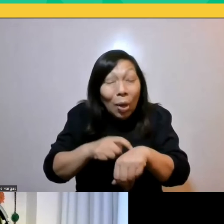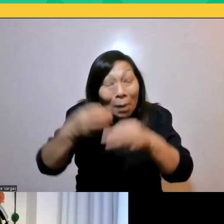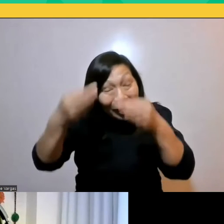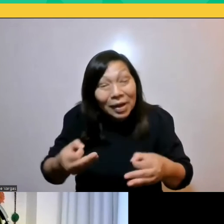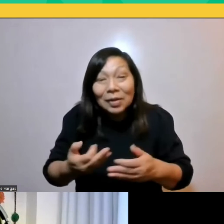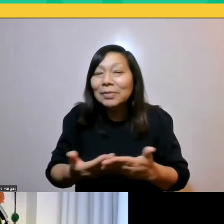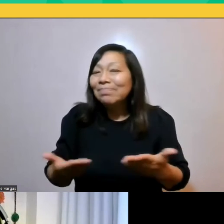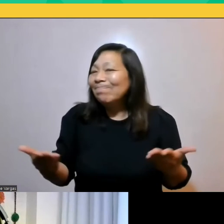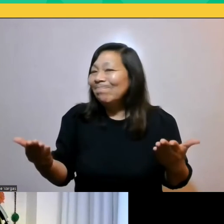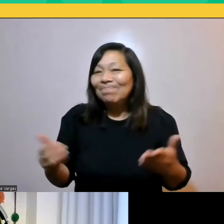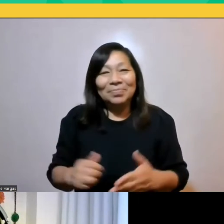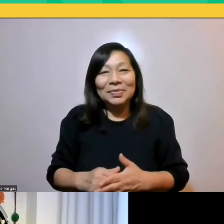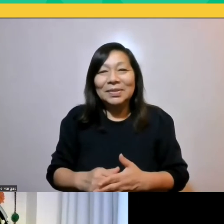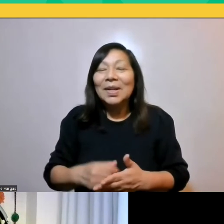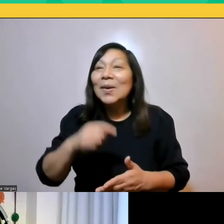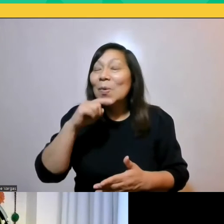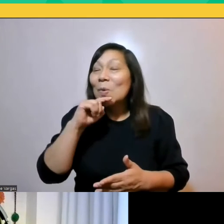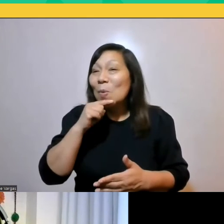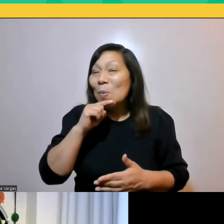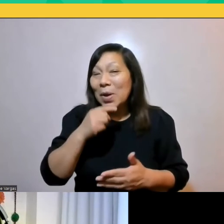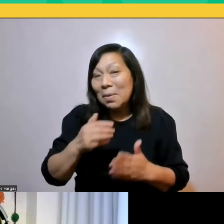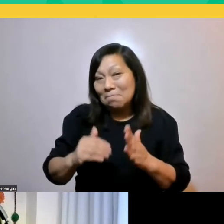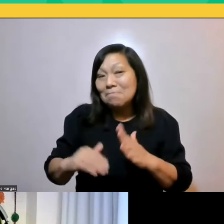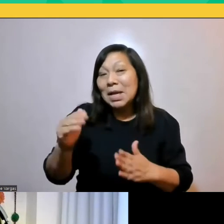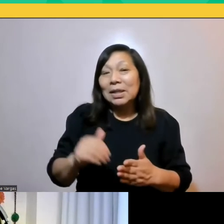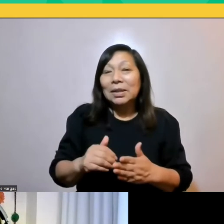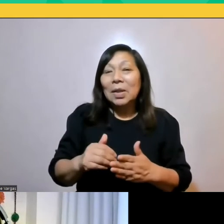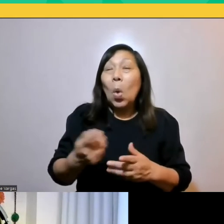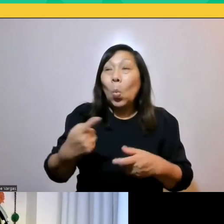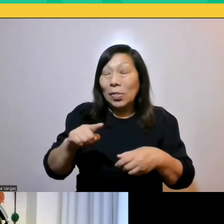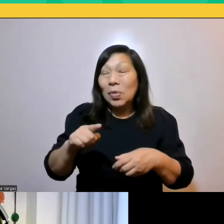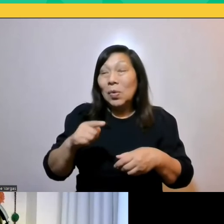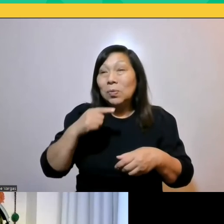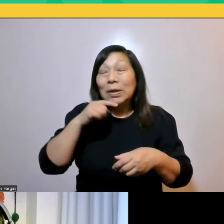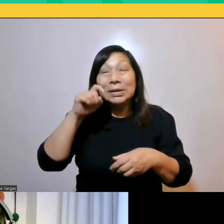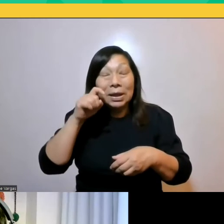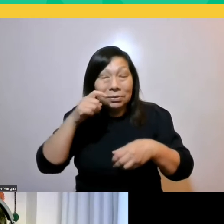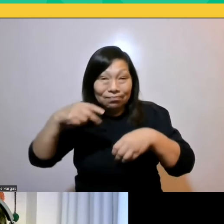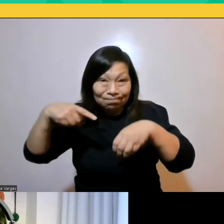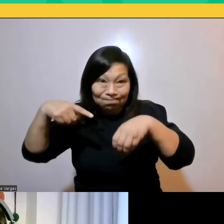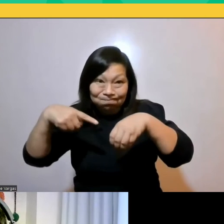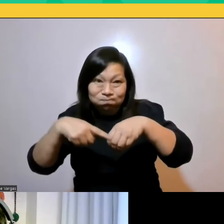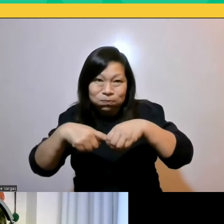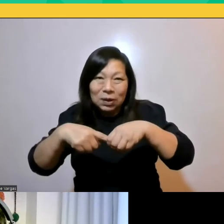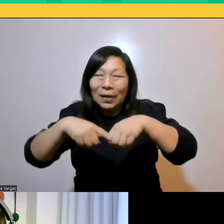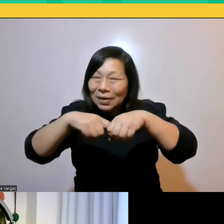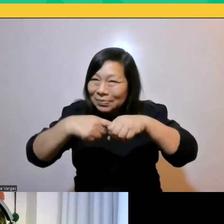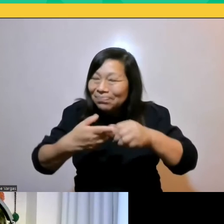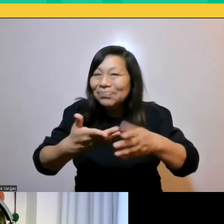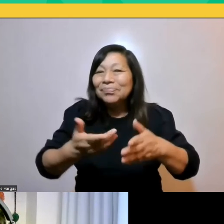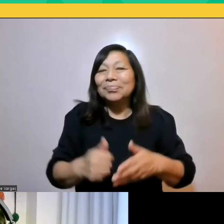pero además en las mujeres, porque la penetración produce fricción a